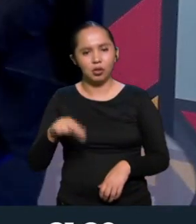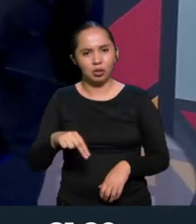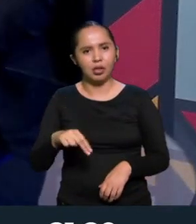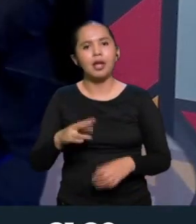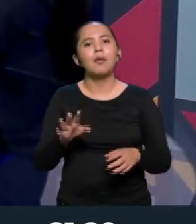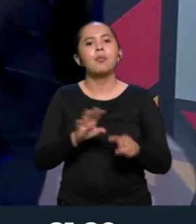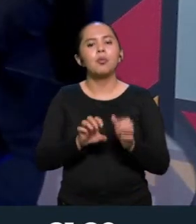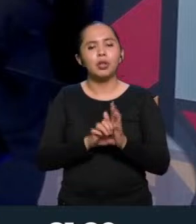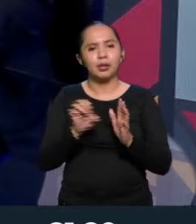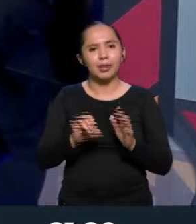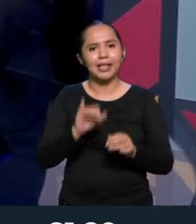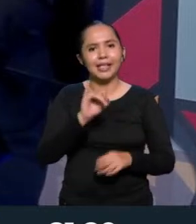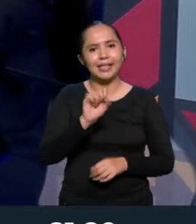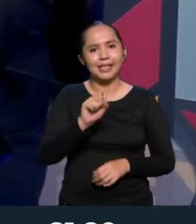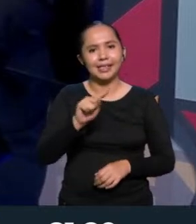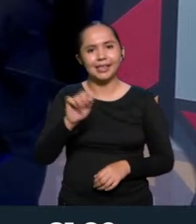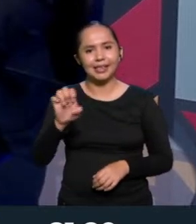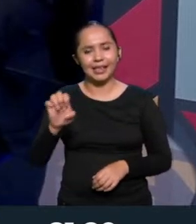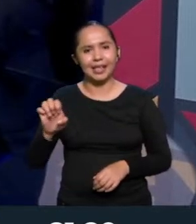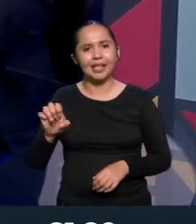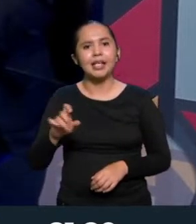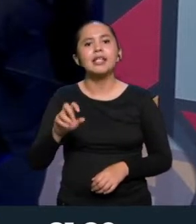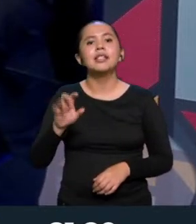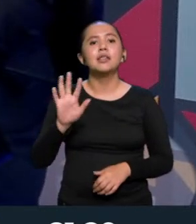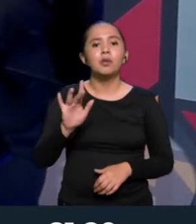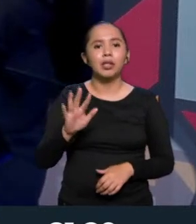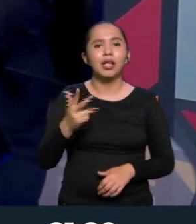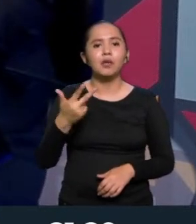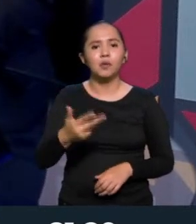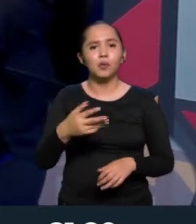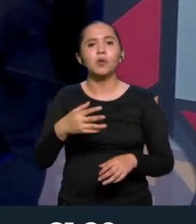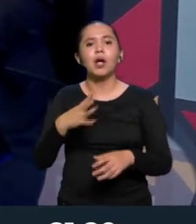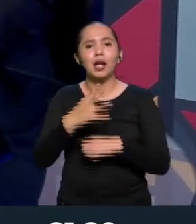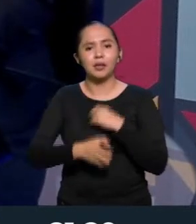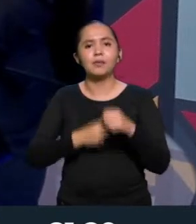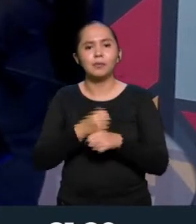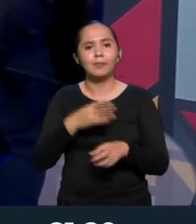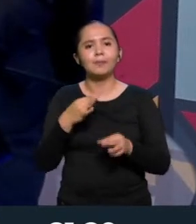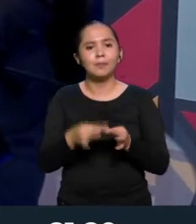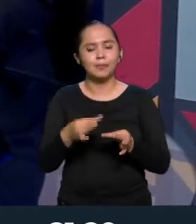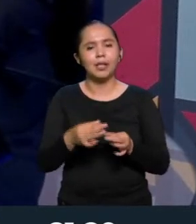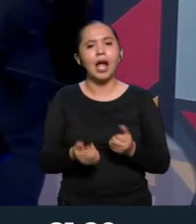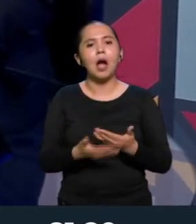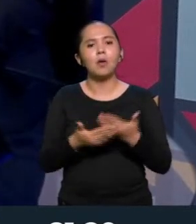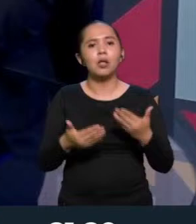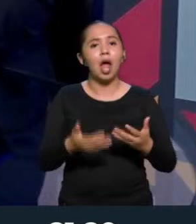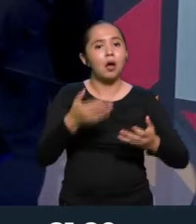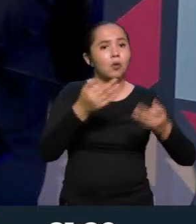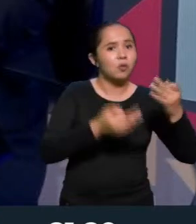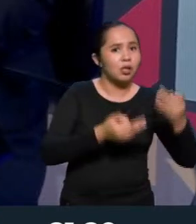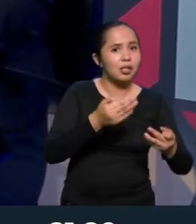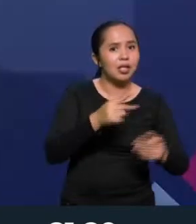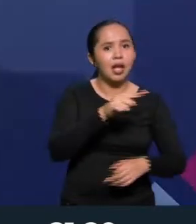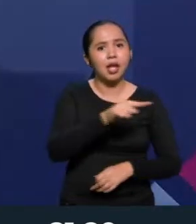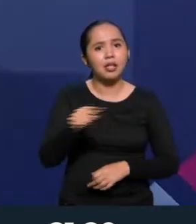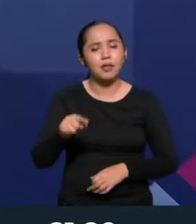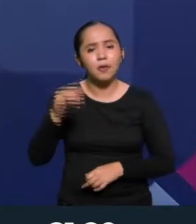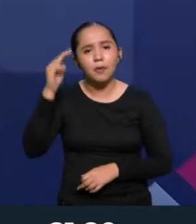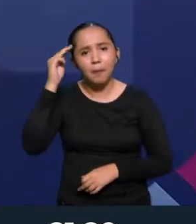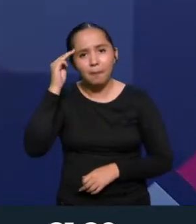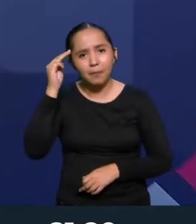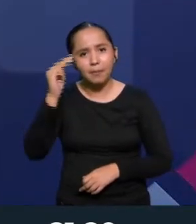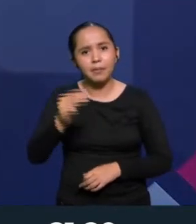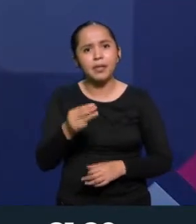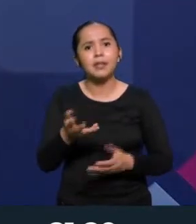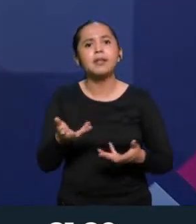tener 58 años de edad para que esto sea una realidad. ¿Qué ocurre con los jueces, magistrados y ministros de la